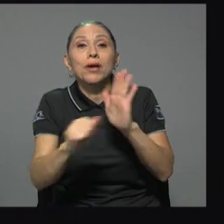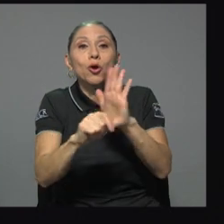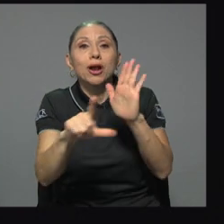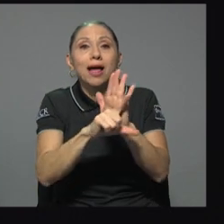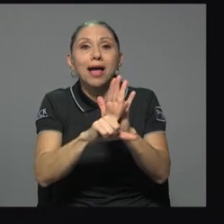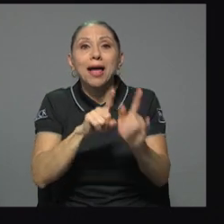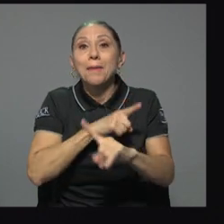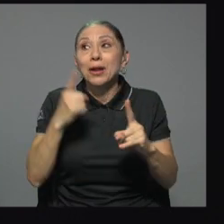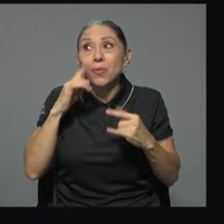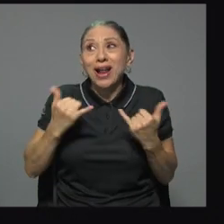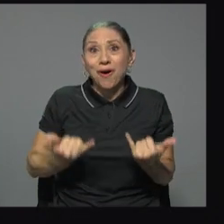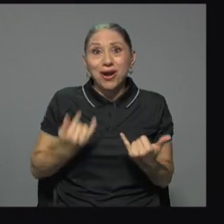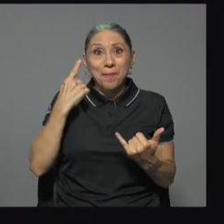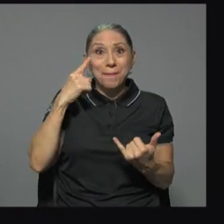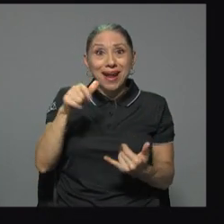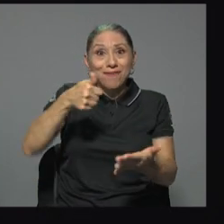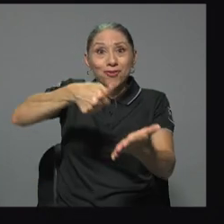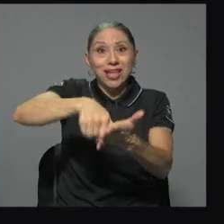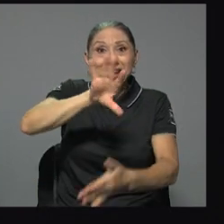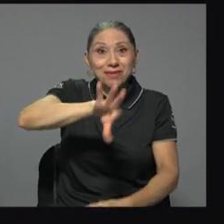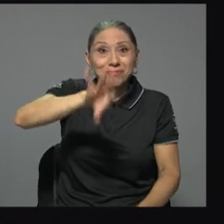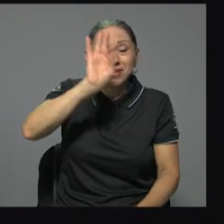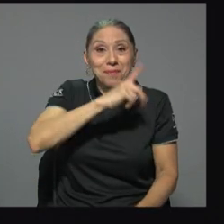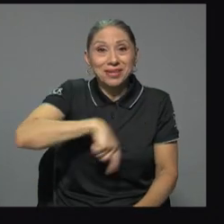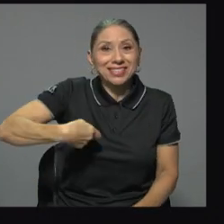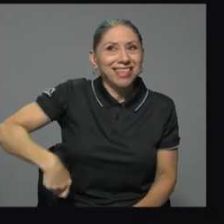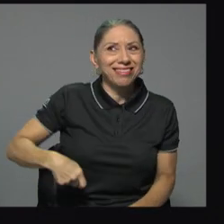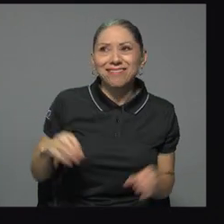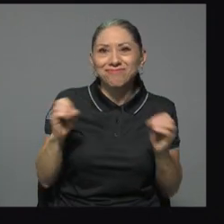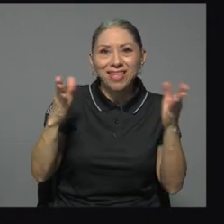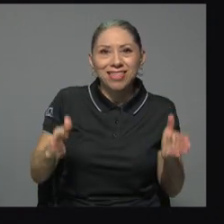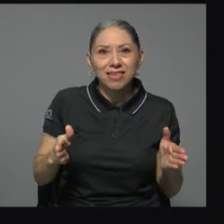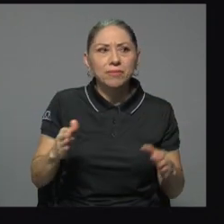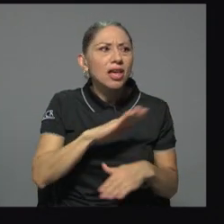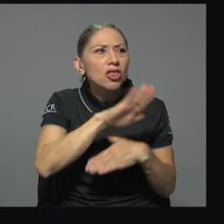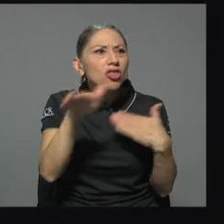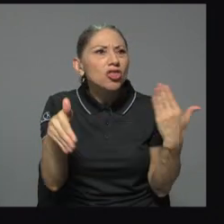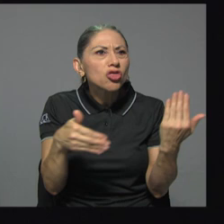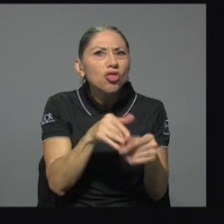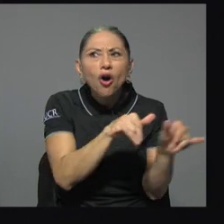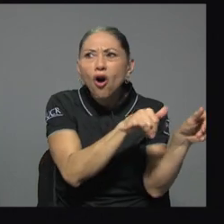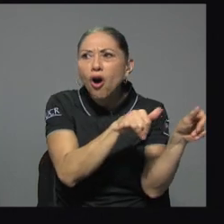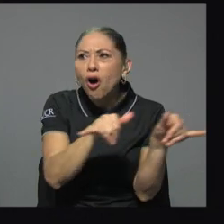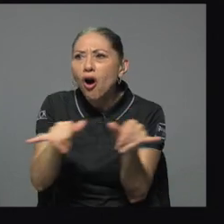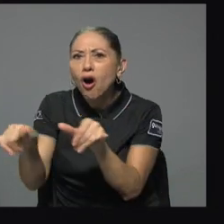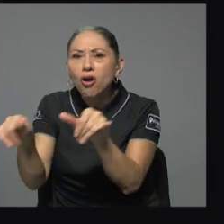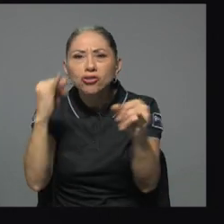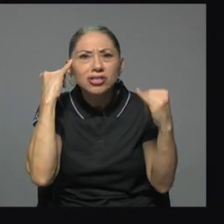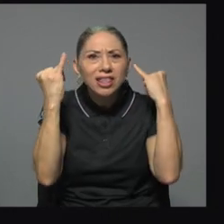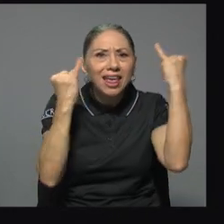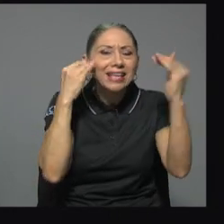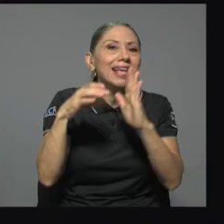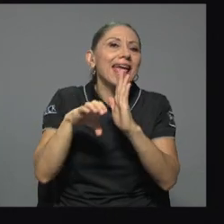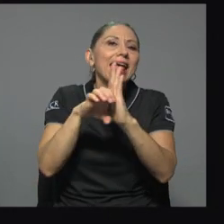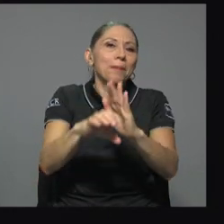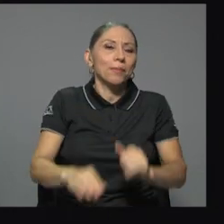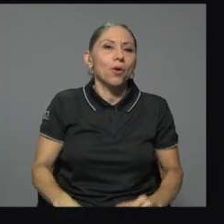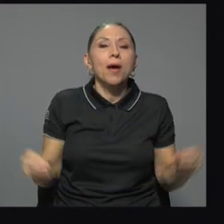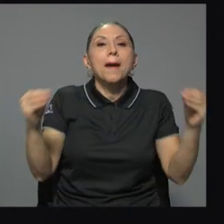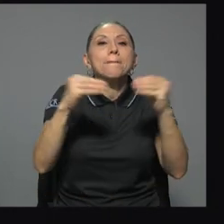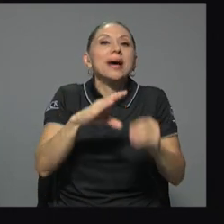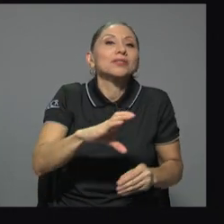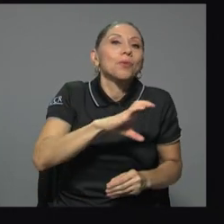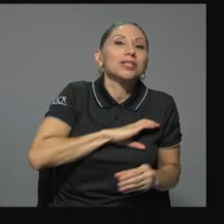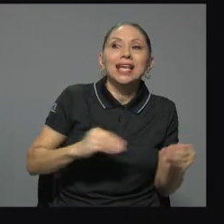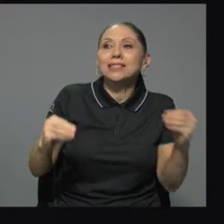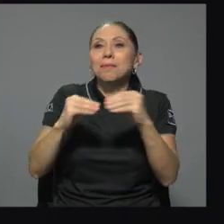momento para presidencia no tengo nadie por quien votar todos son las mismas ideas como por ejemplo más policías y más